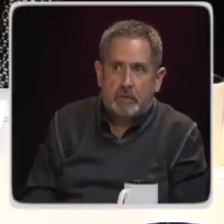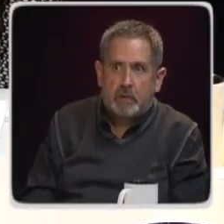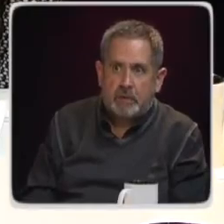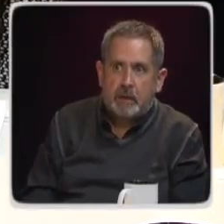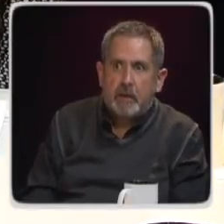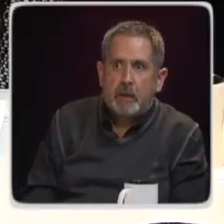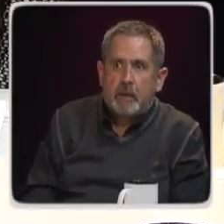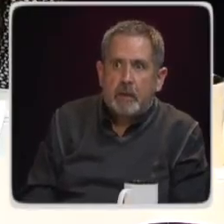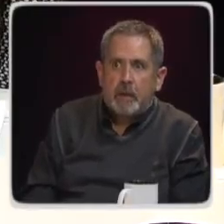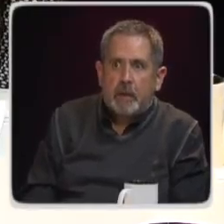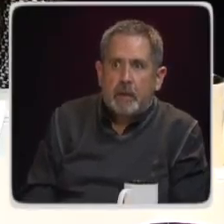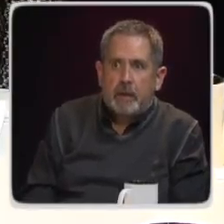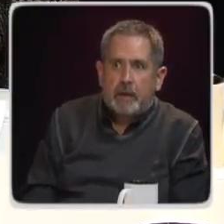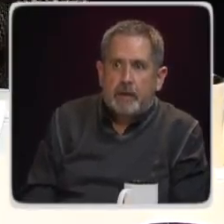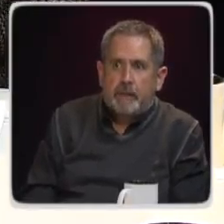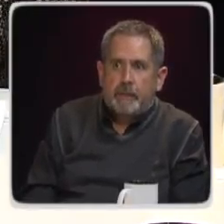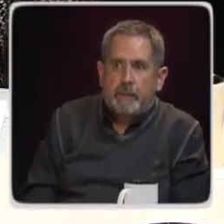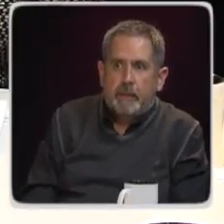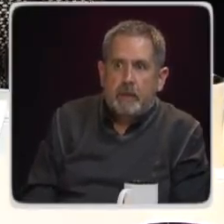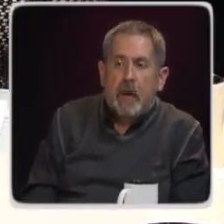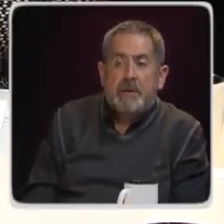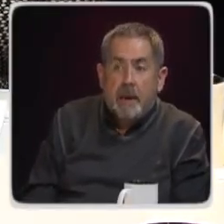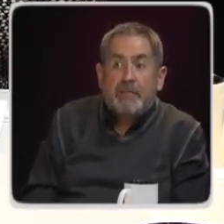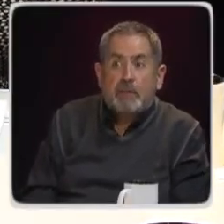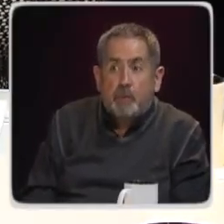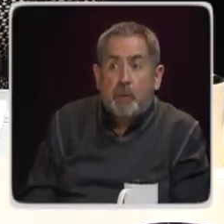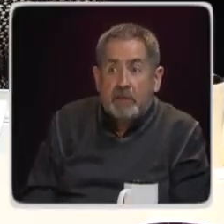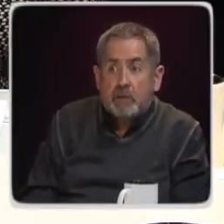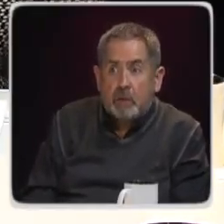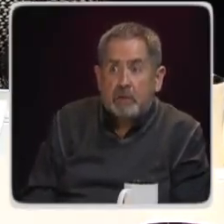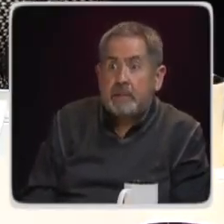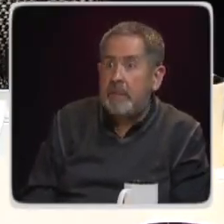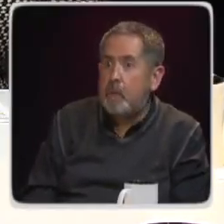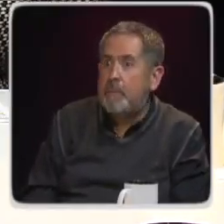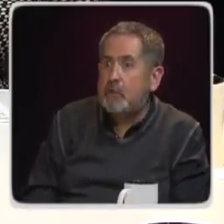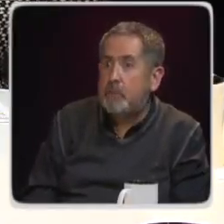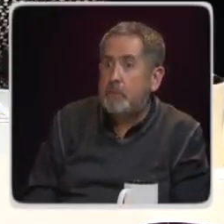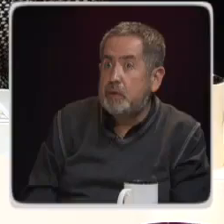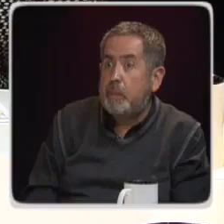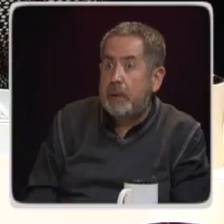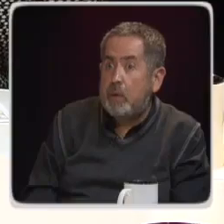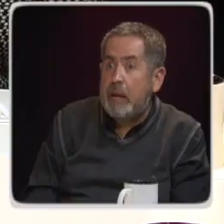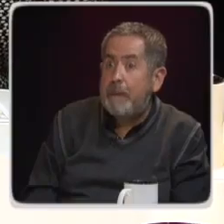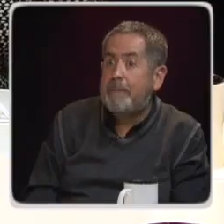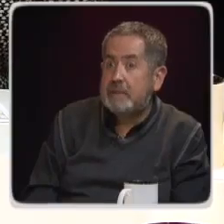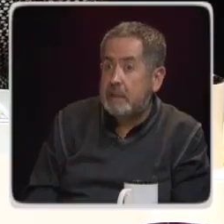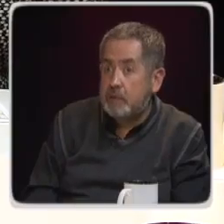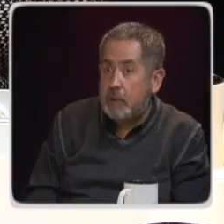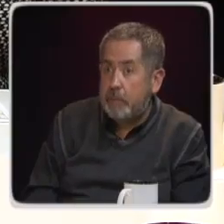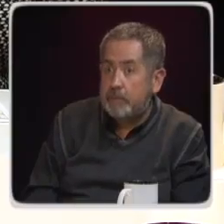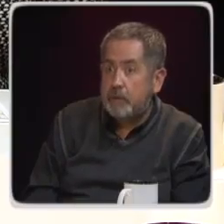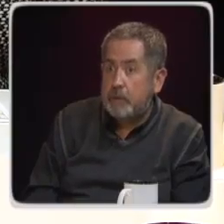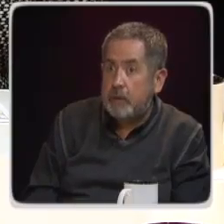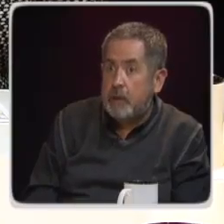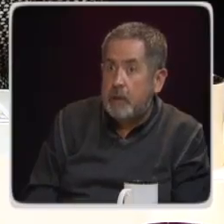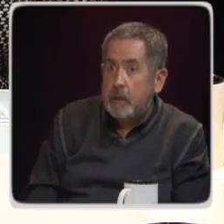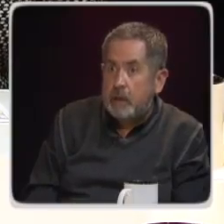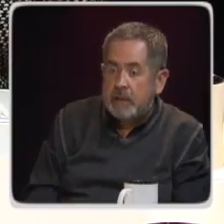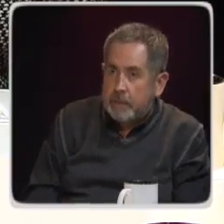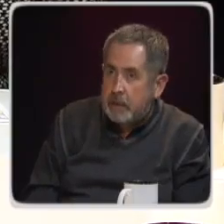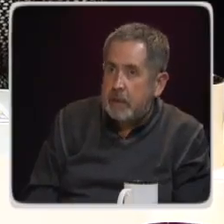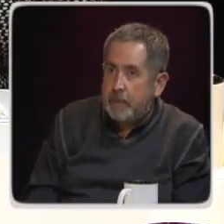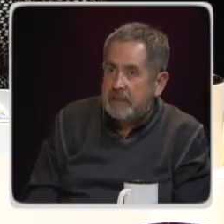lo que es la enseñanza de la lengua de señas. Se necesita atraer a profesionales y no a cualquier maestra, sino maestros que estén capacitados